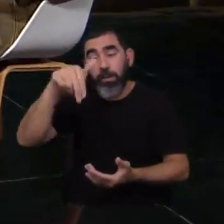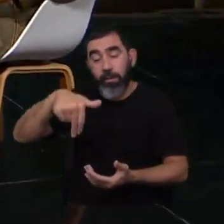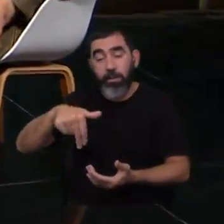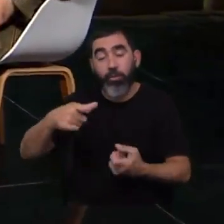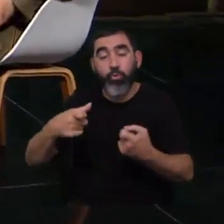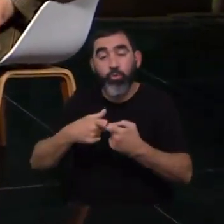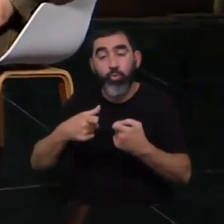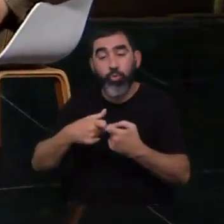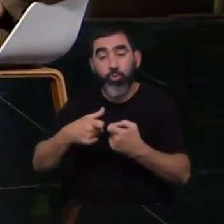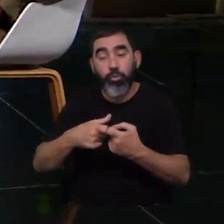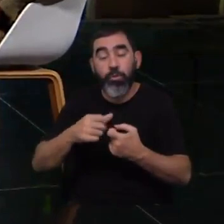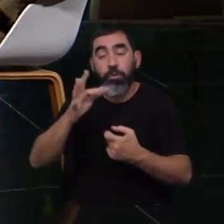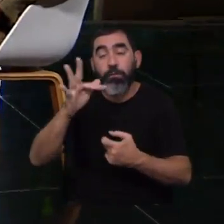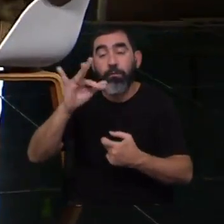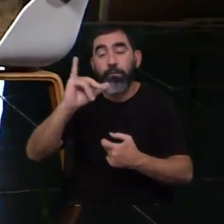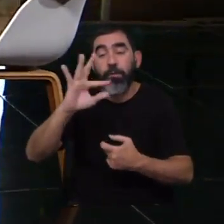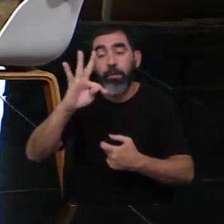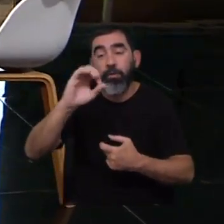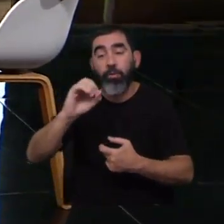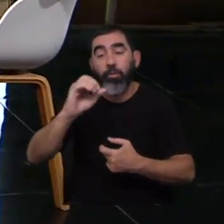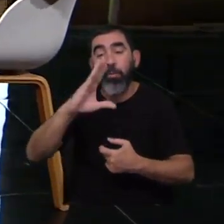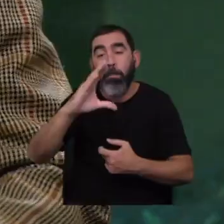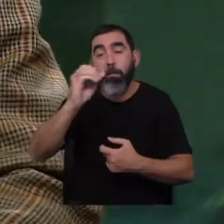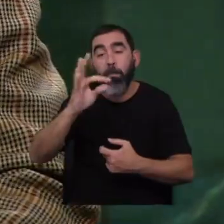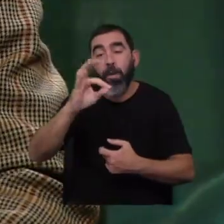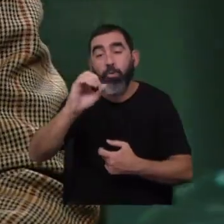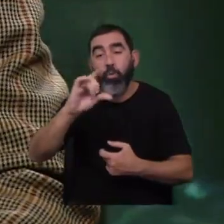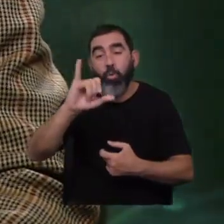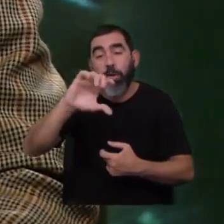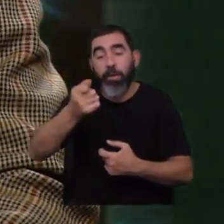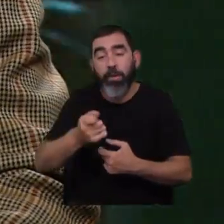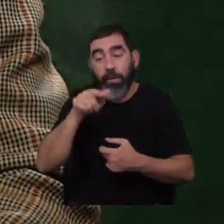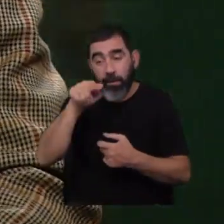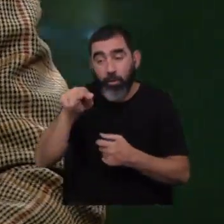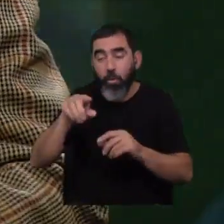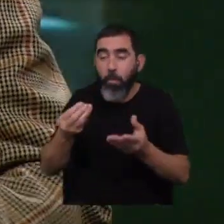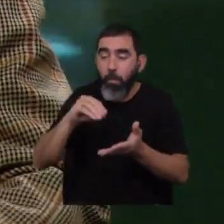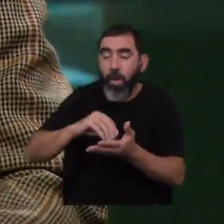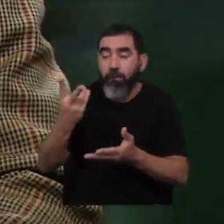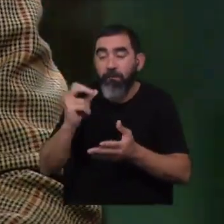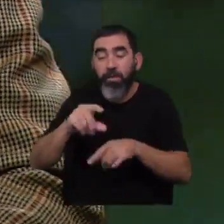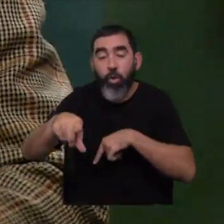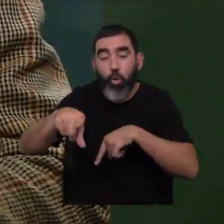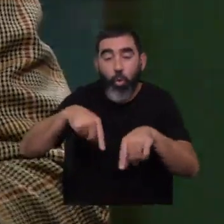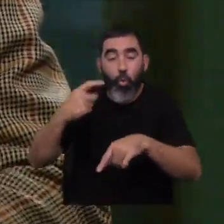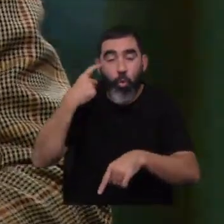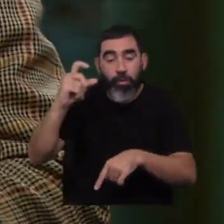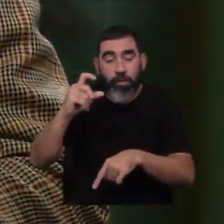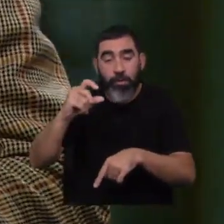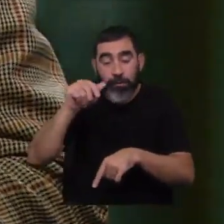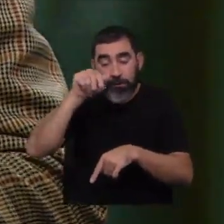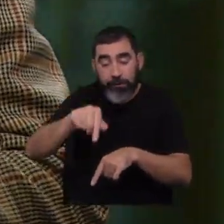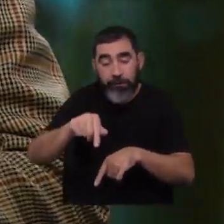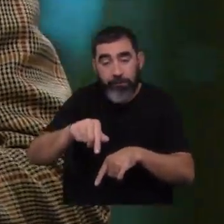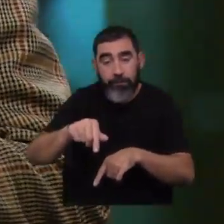Sociedad de Fitopatología, porque con ellos y con otras más de 20 estamos coordinando iniciativas para